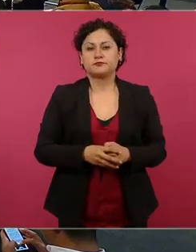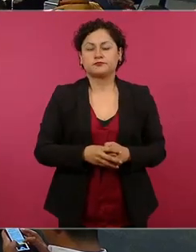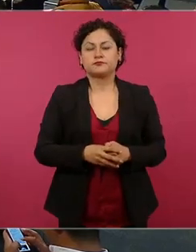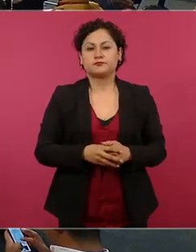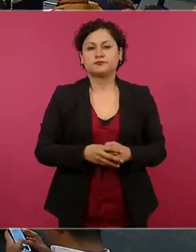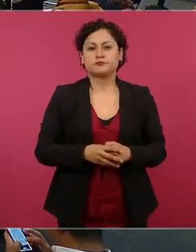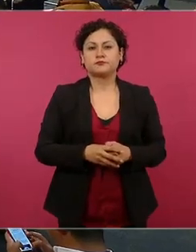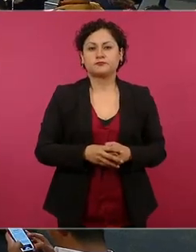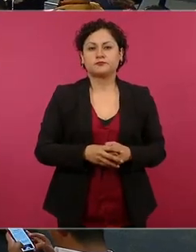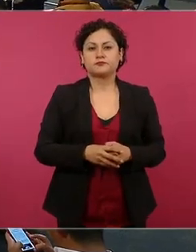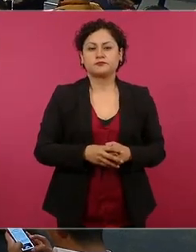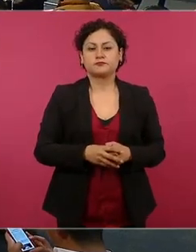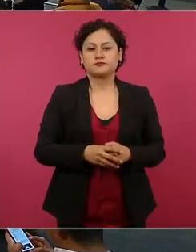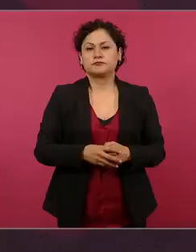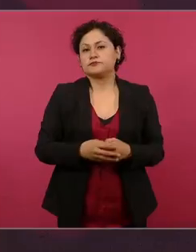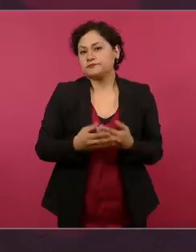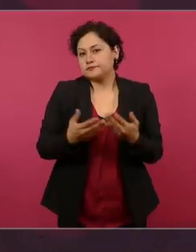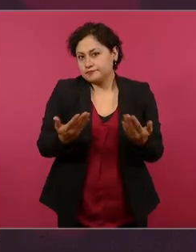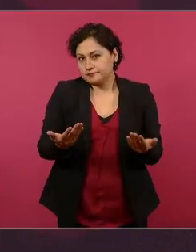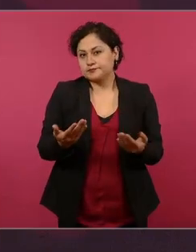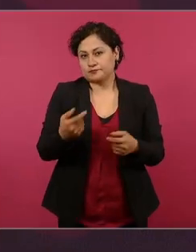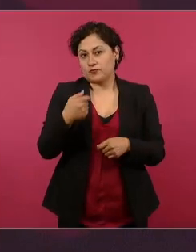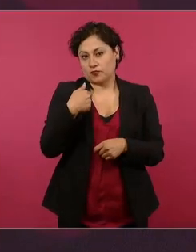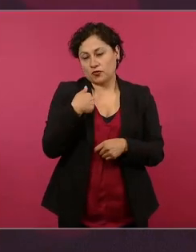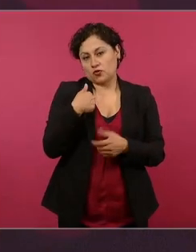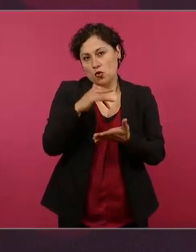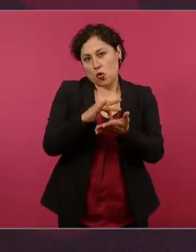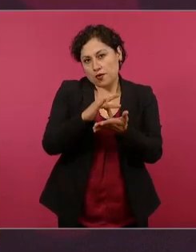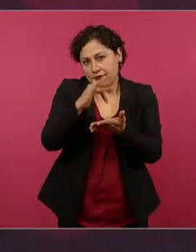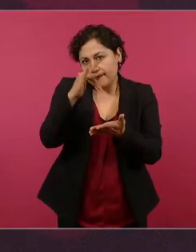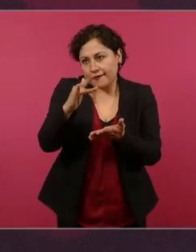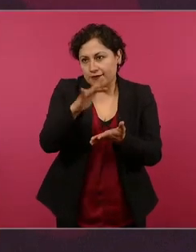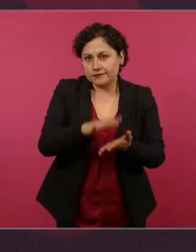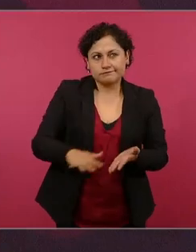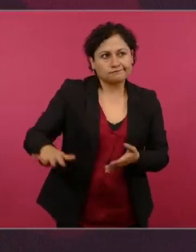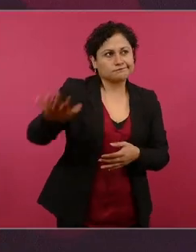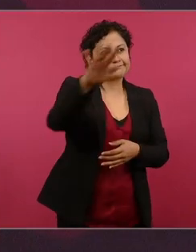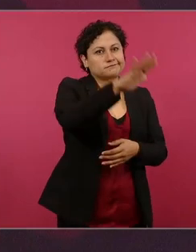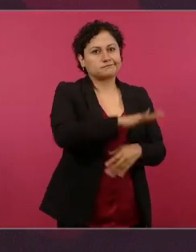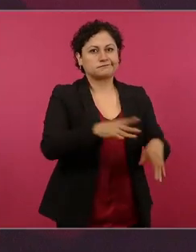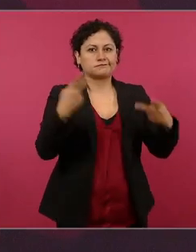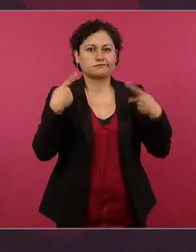Y agradezco mucho a la gente, porque